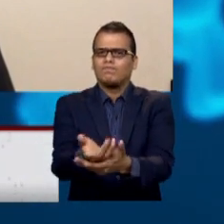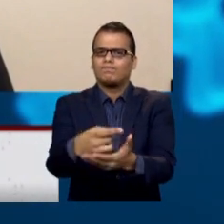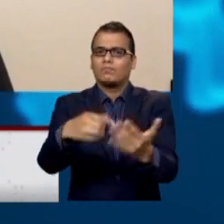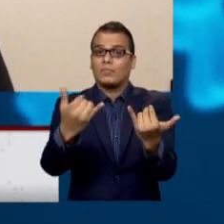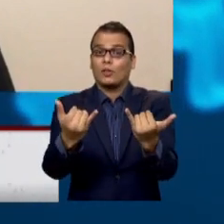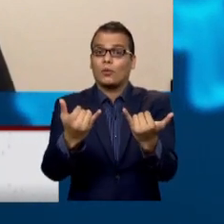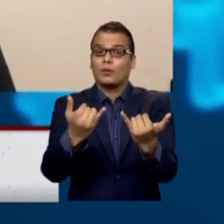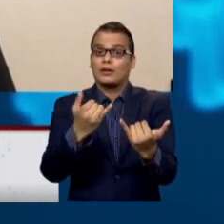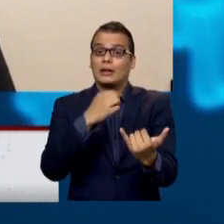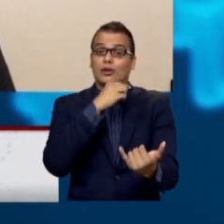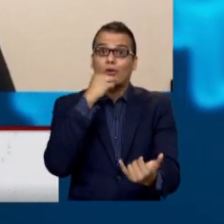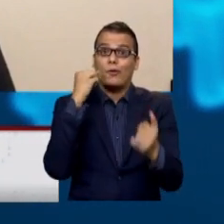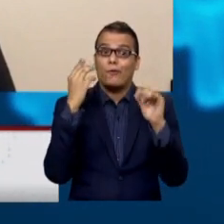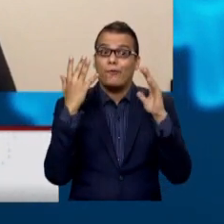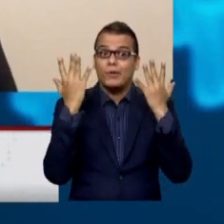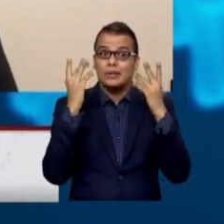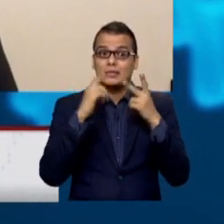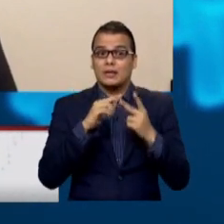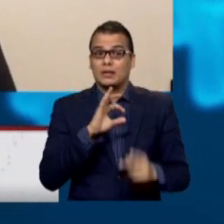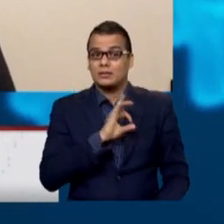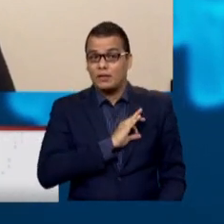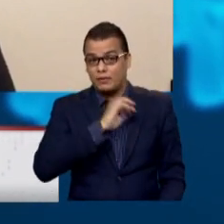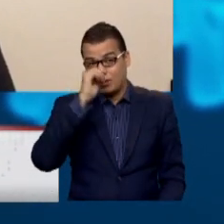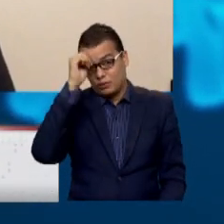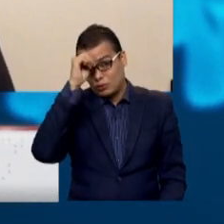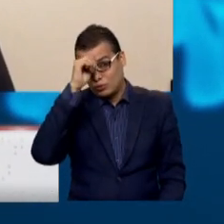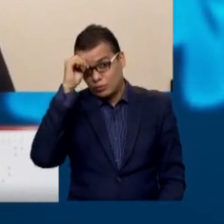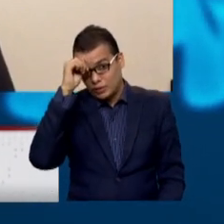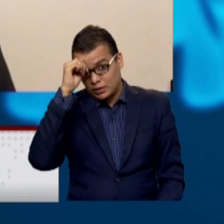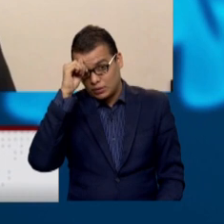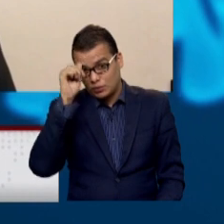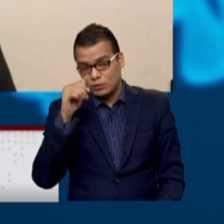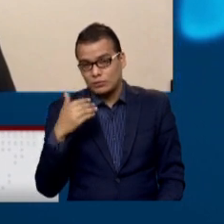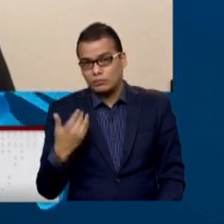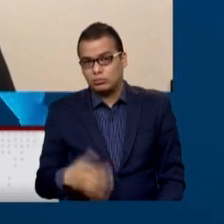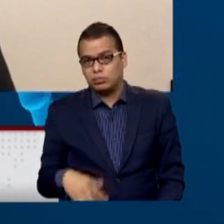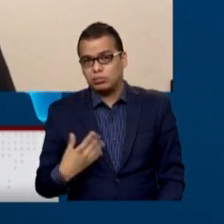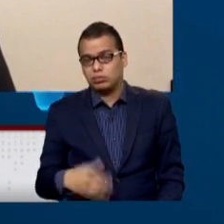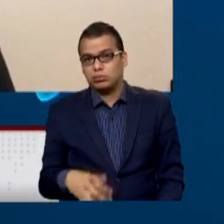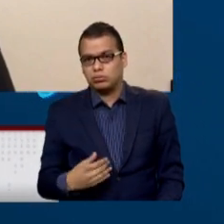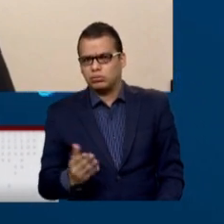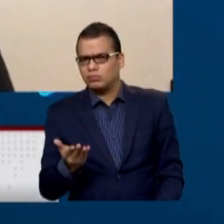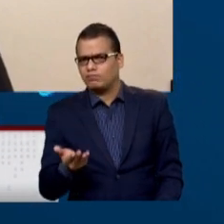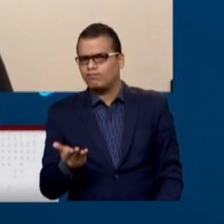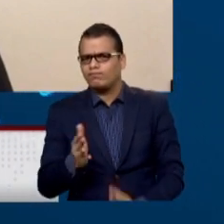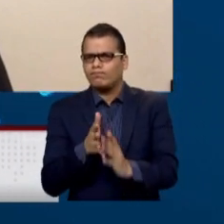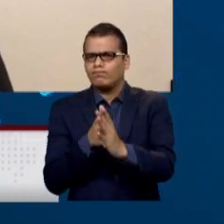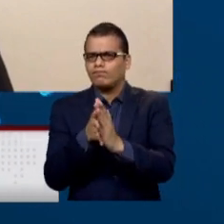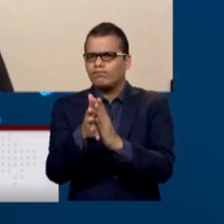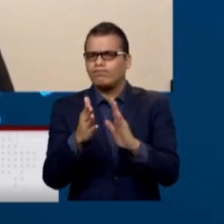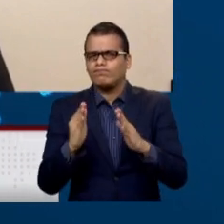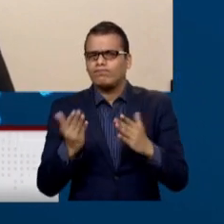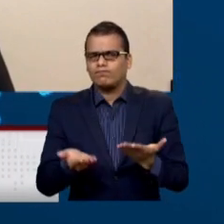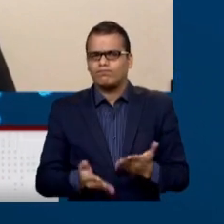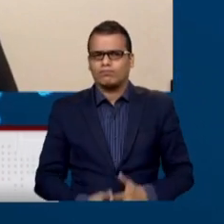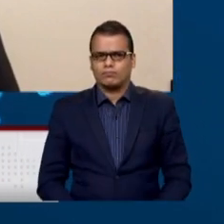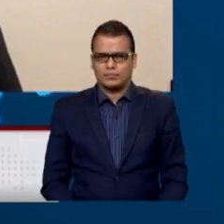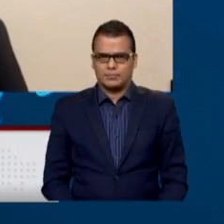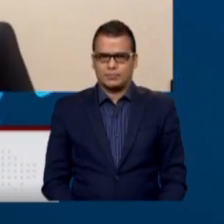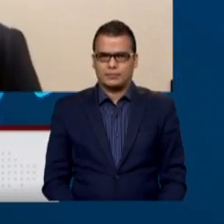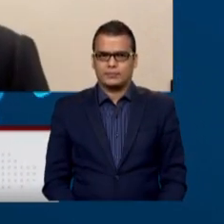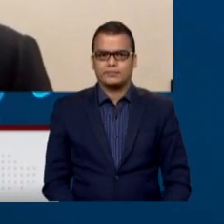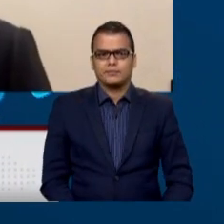puente festivo que comienza mañana, Día del Trabajo, ministro de Salud, a todos los colombianos que nos están a esta hora